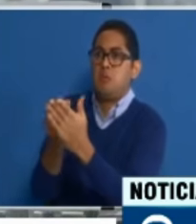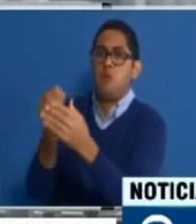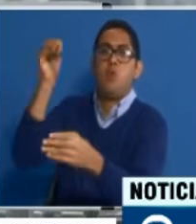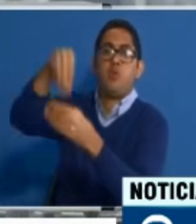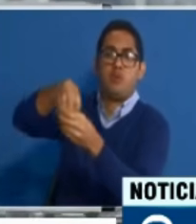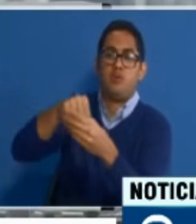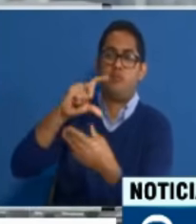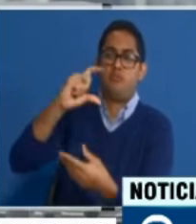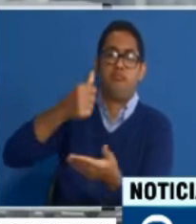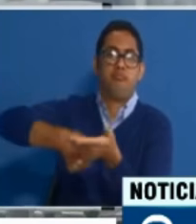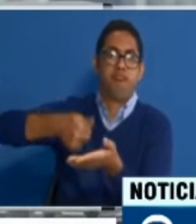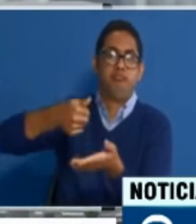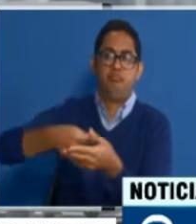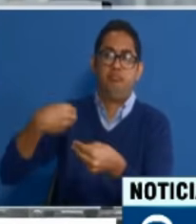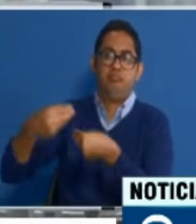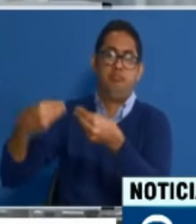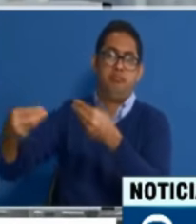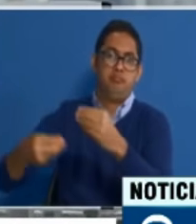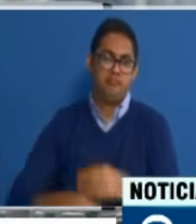Y la idea, vuelvo y repito,